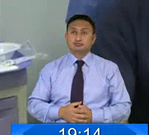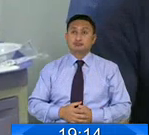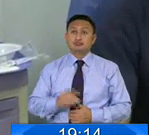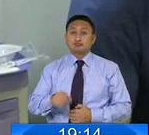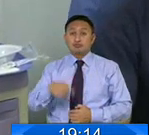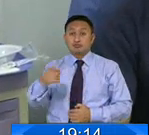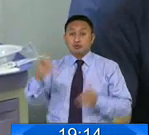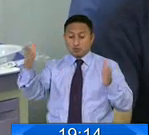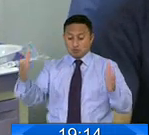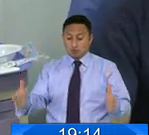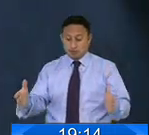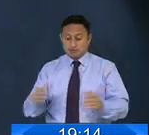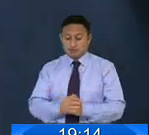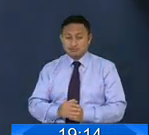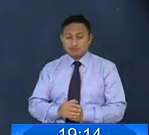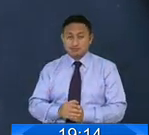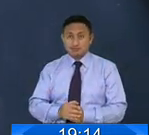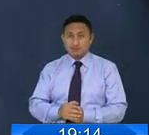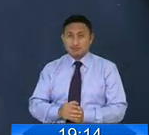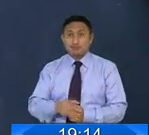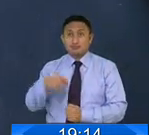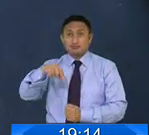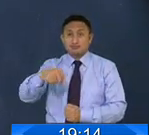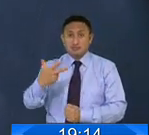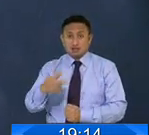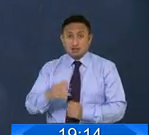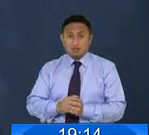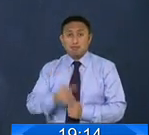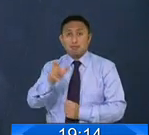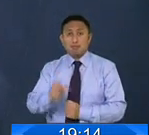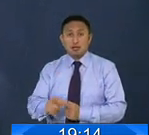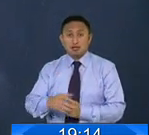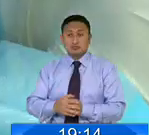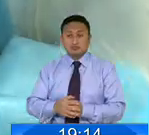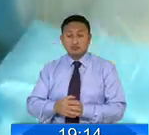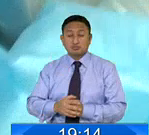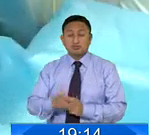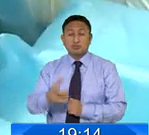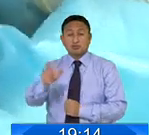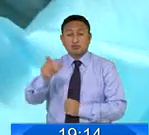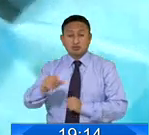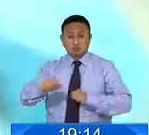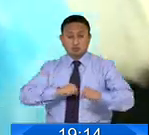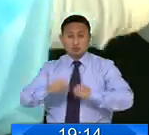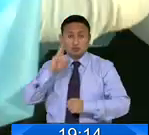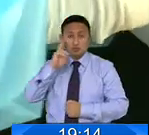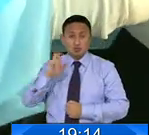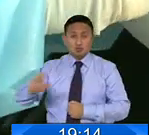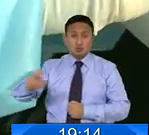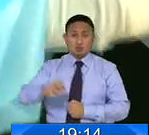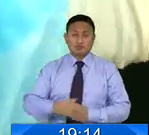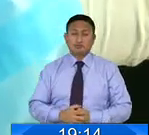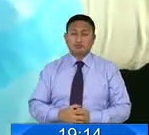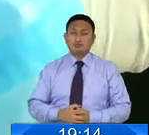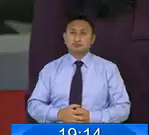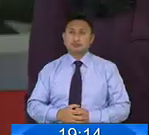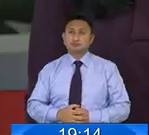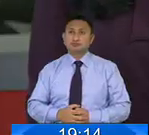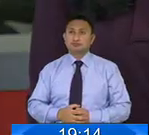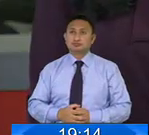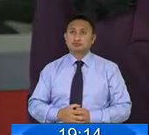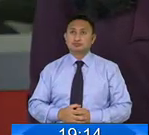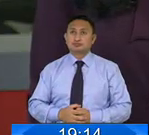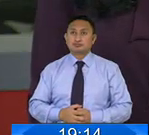próxima etapa, que sería la segunda fase, también estarían incluidos operadores turísticos. Informó Javier Rosero.